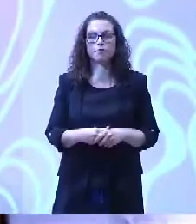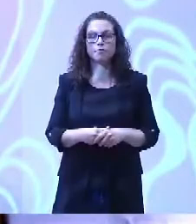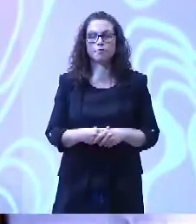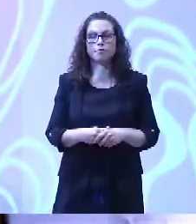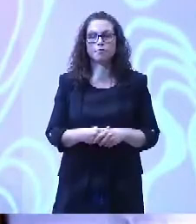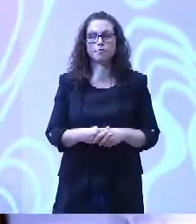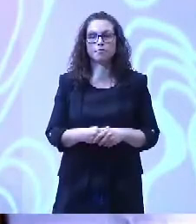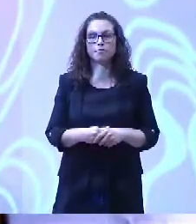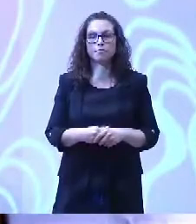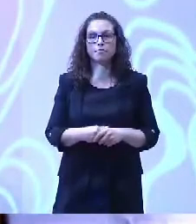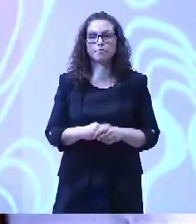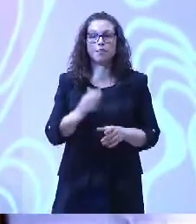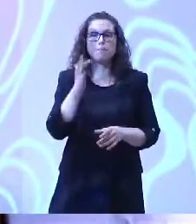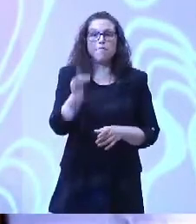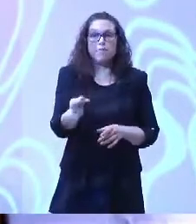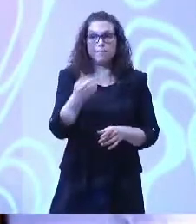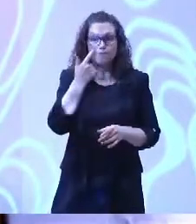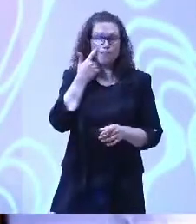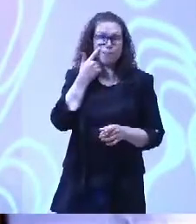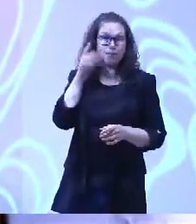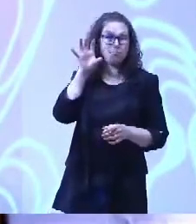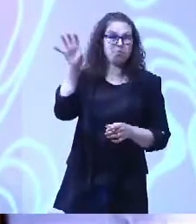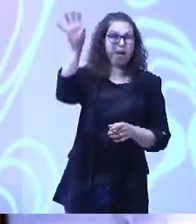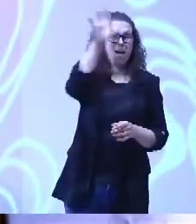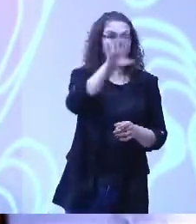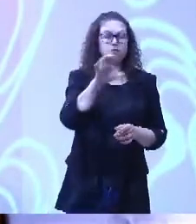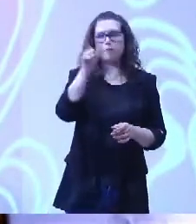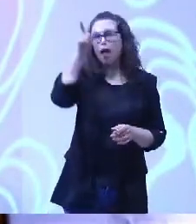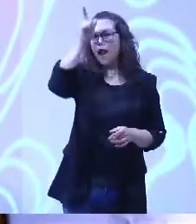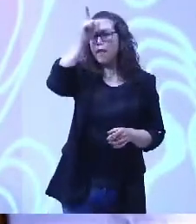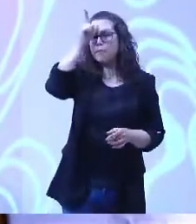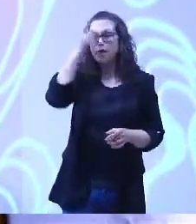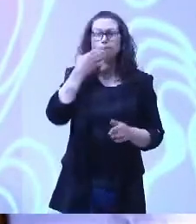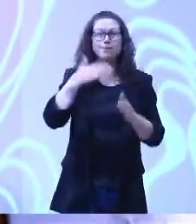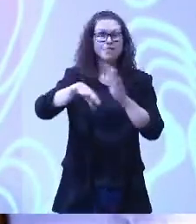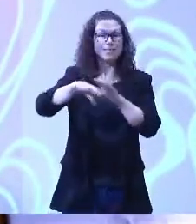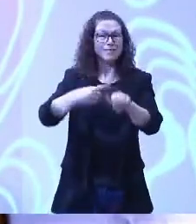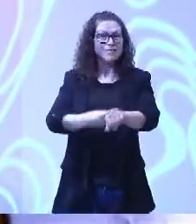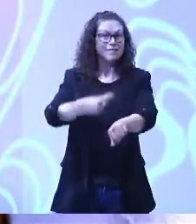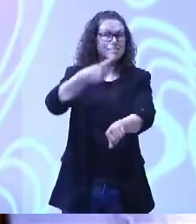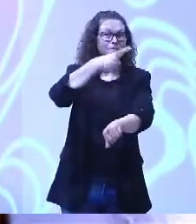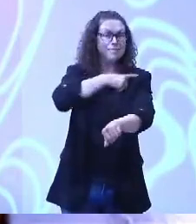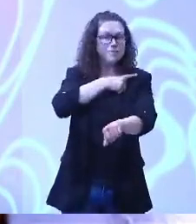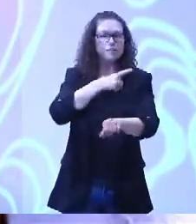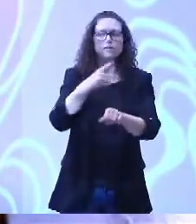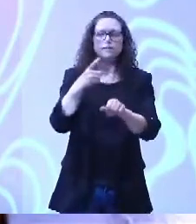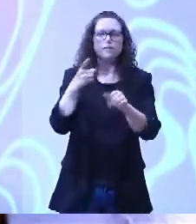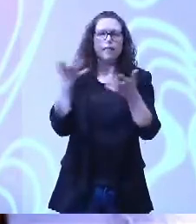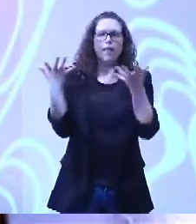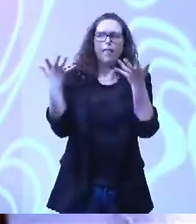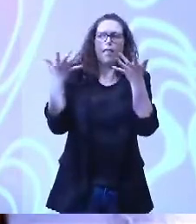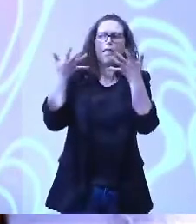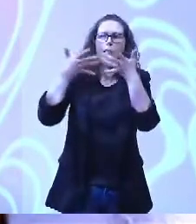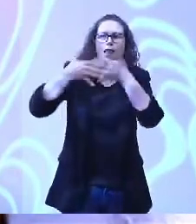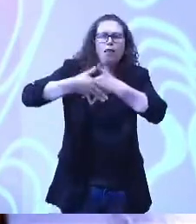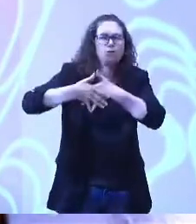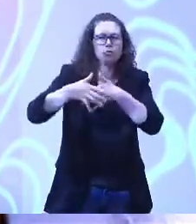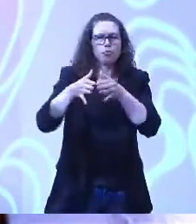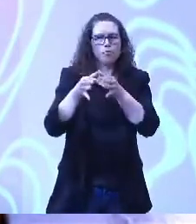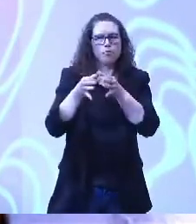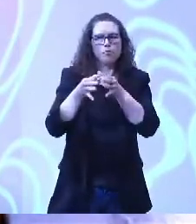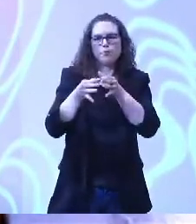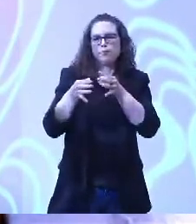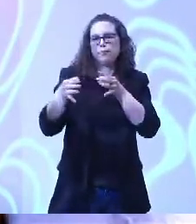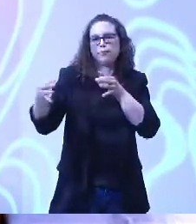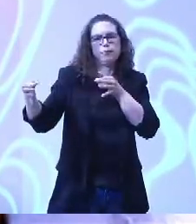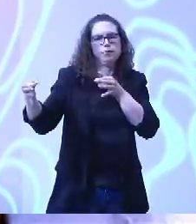Es más, que mire a Alemania y que mire a otros países donde hay un centro derecha que no se tutela por la ultraderecha, sino que se aísla